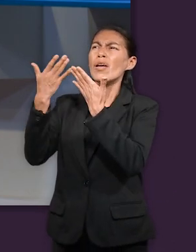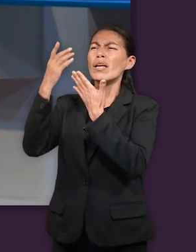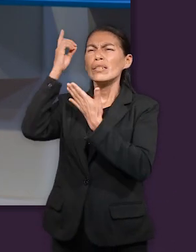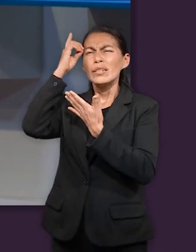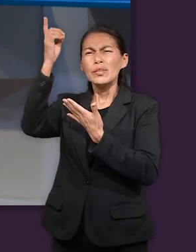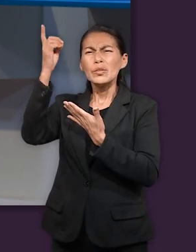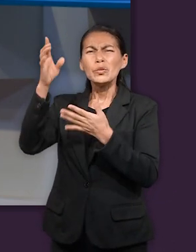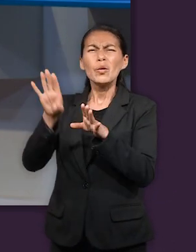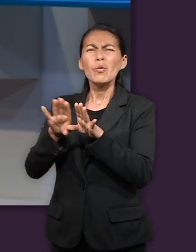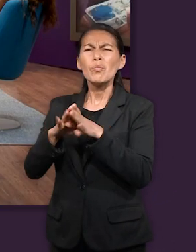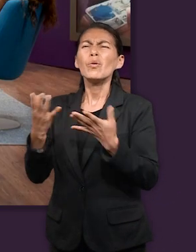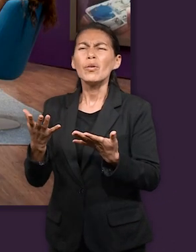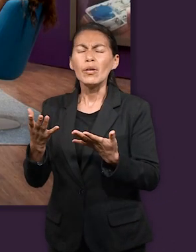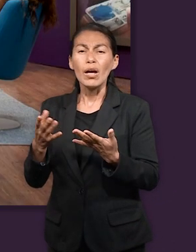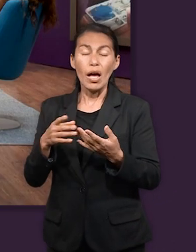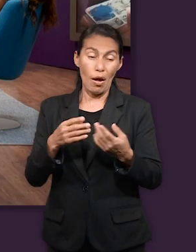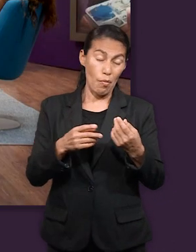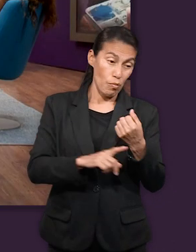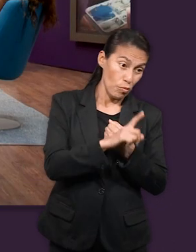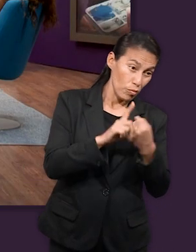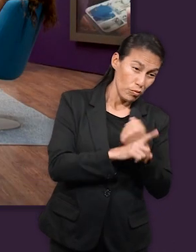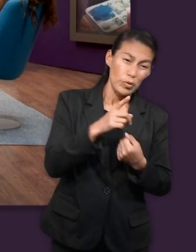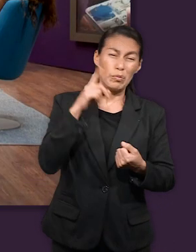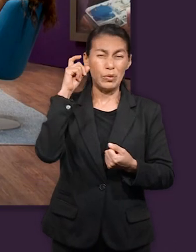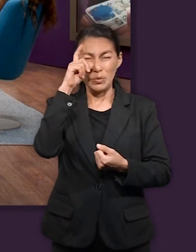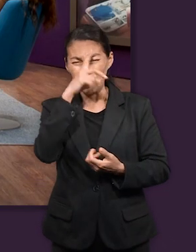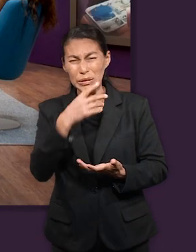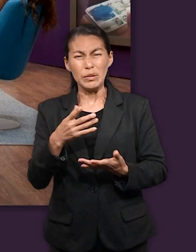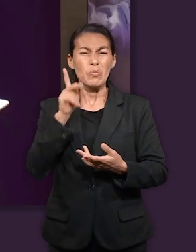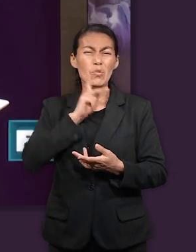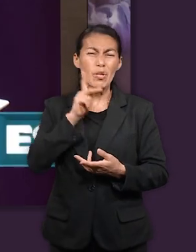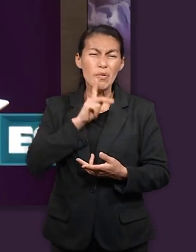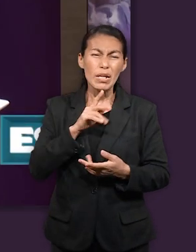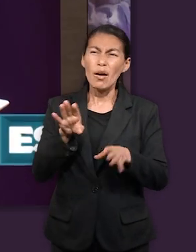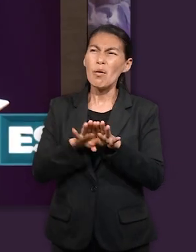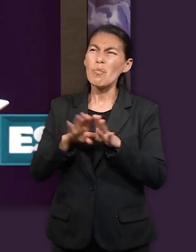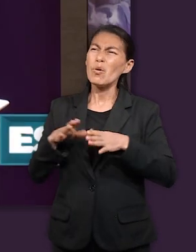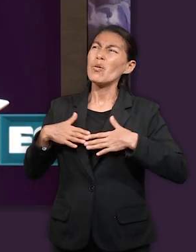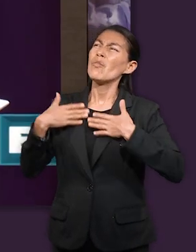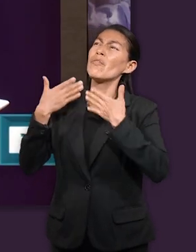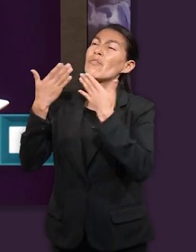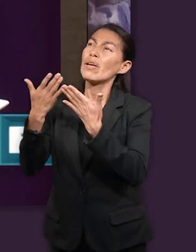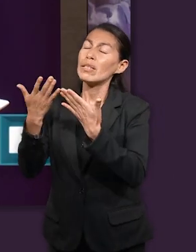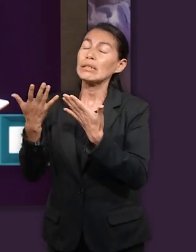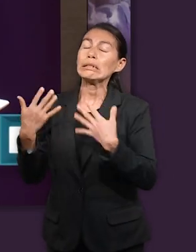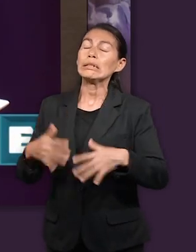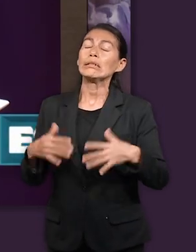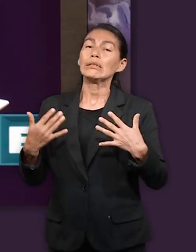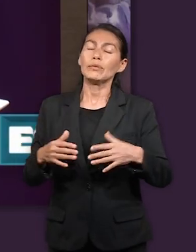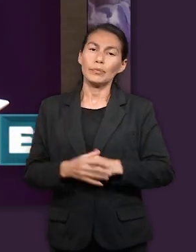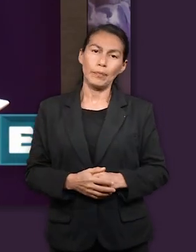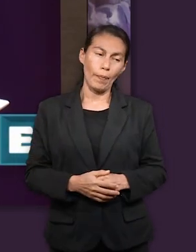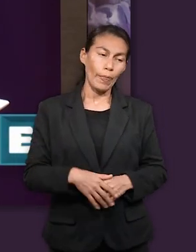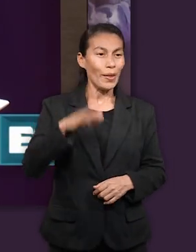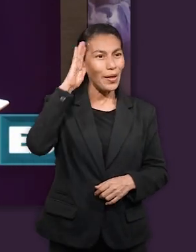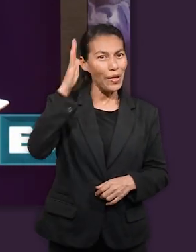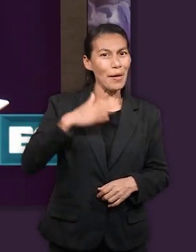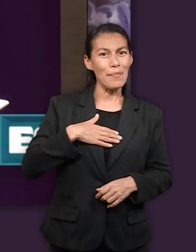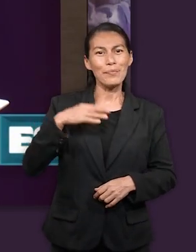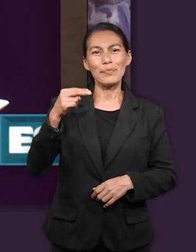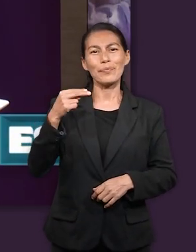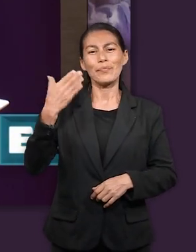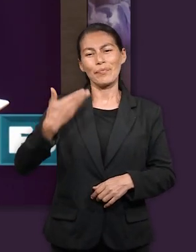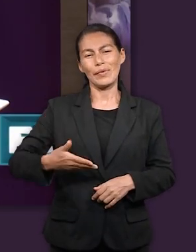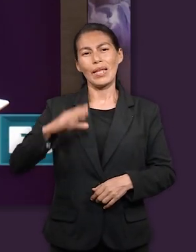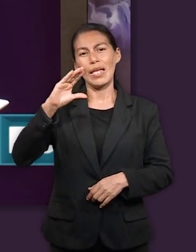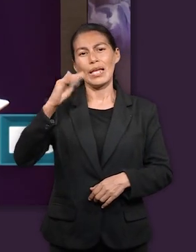cómo mantienen su confianza en Dios a pesar de las pruebas. Hola, mi nombre es Cianya Gómez y una de las maneras en